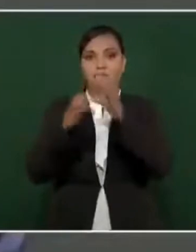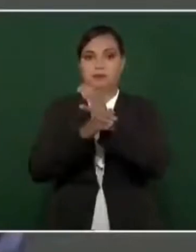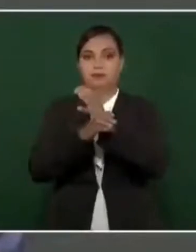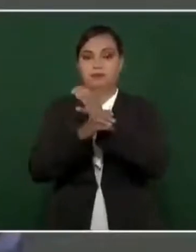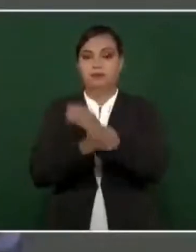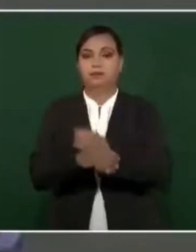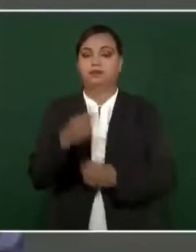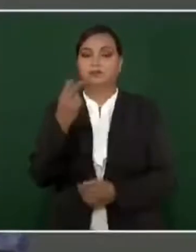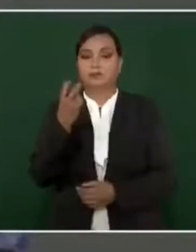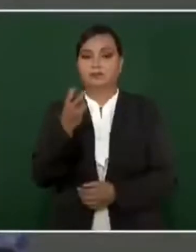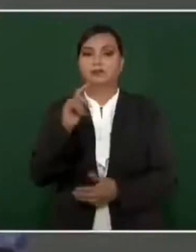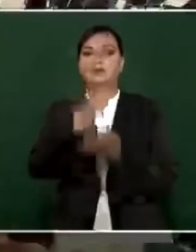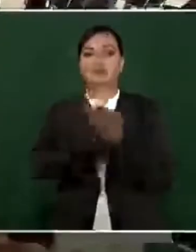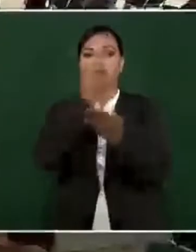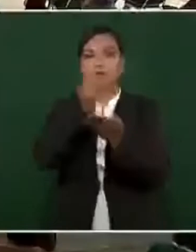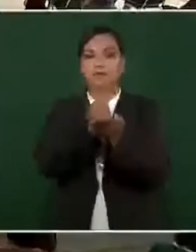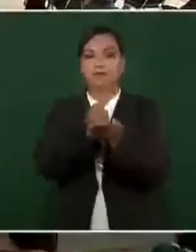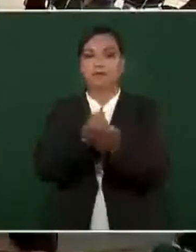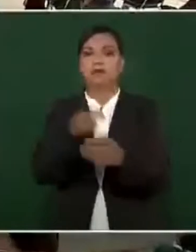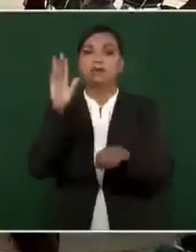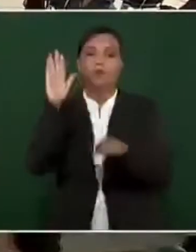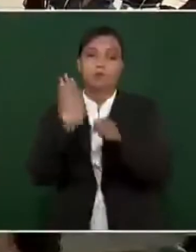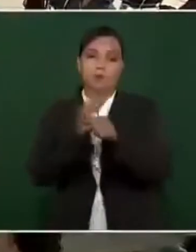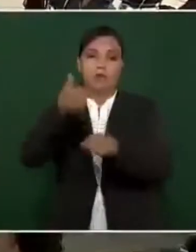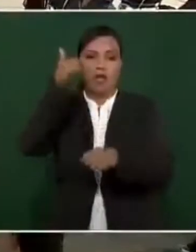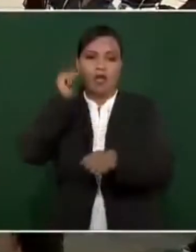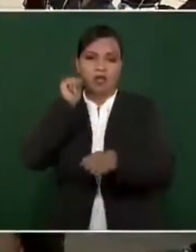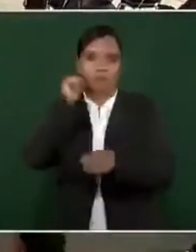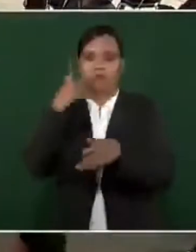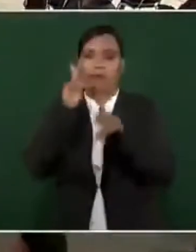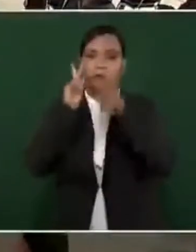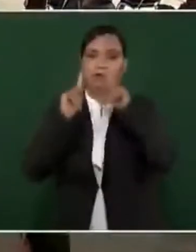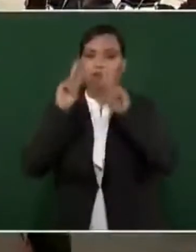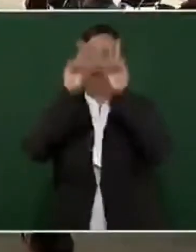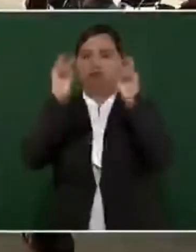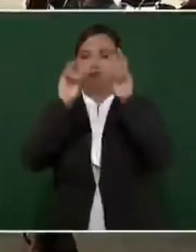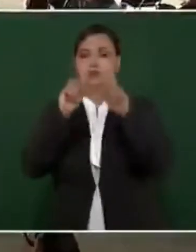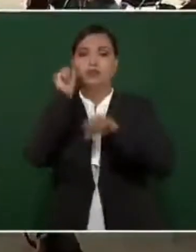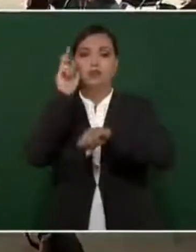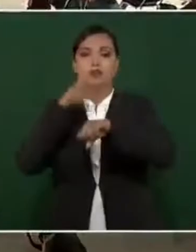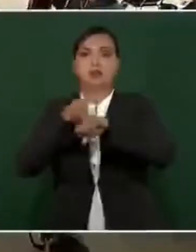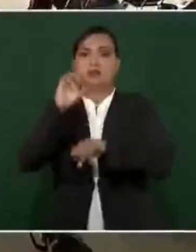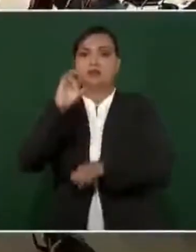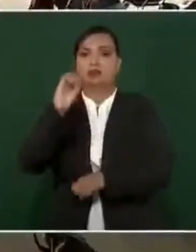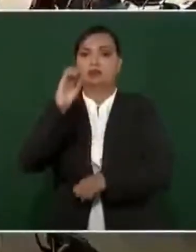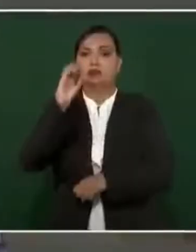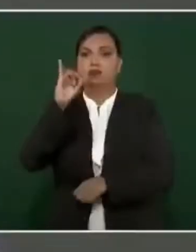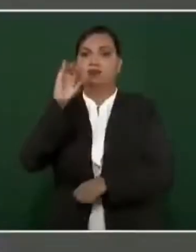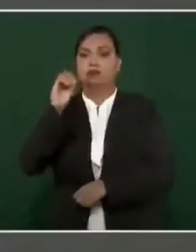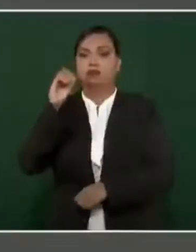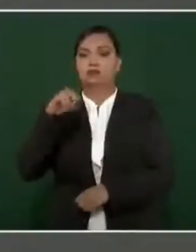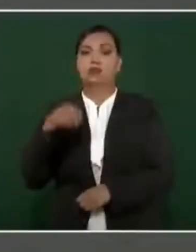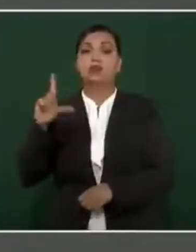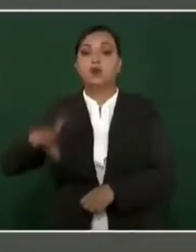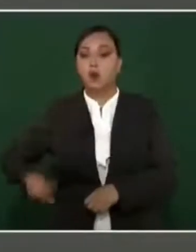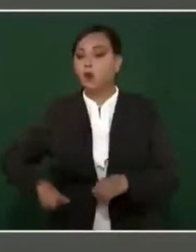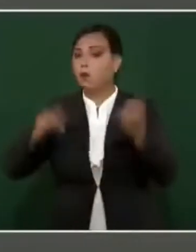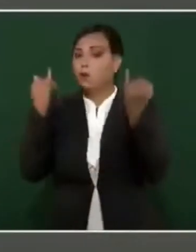secretaria Rocío Nale, el gobernador también hizo ese planteamiento. Hay energía, sí, pero no